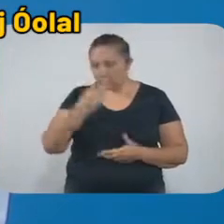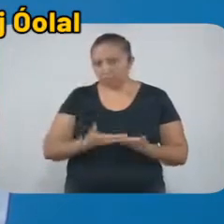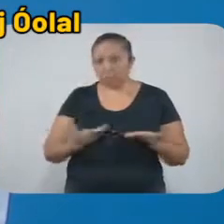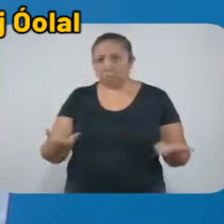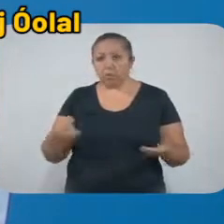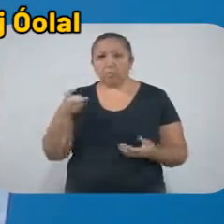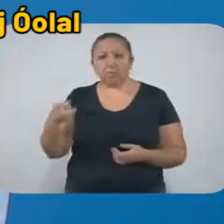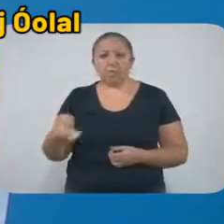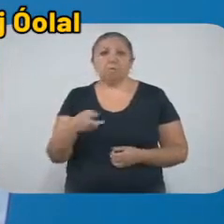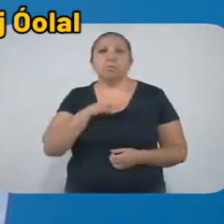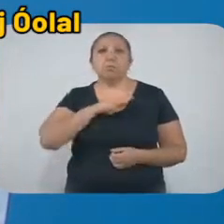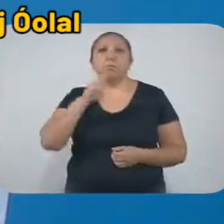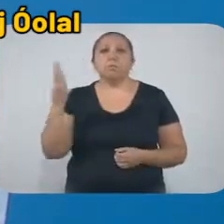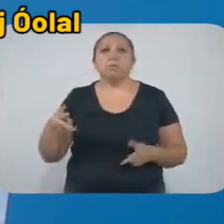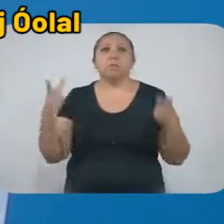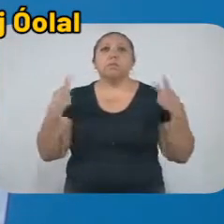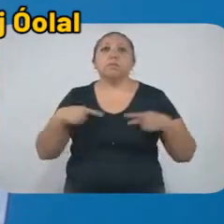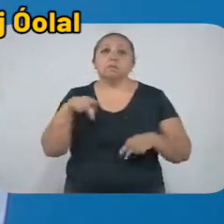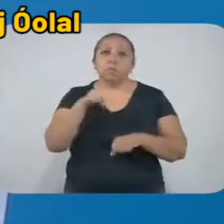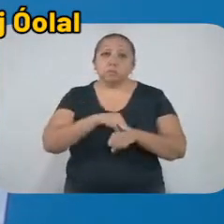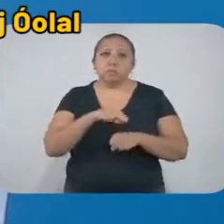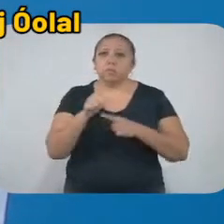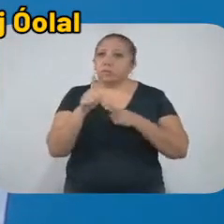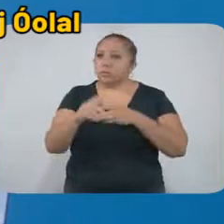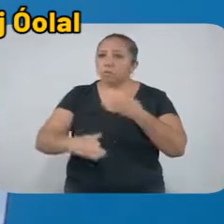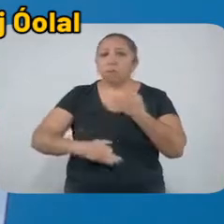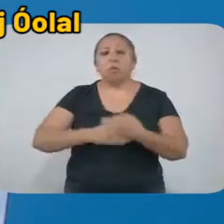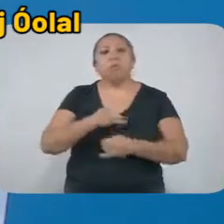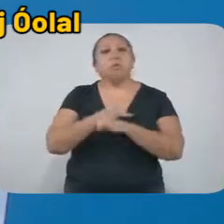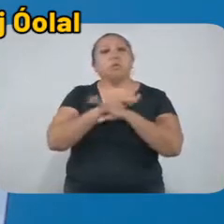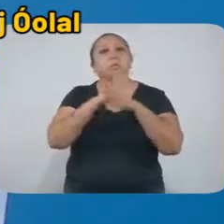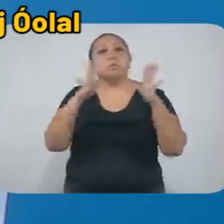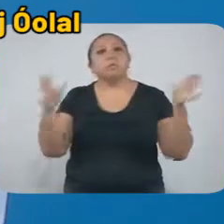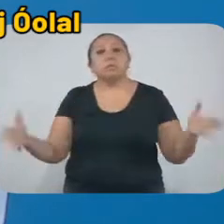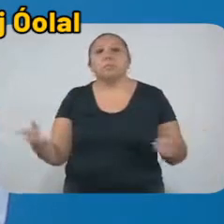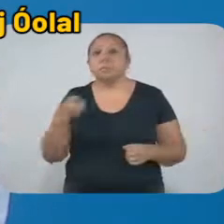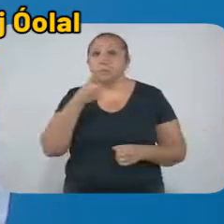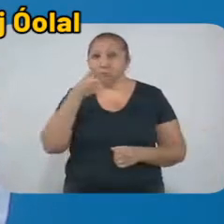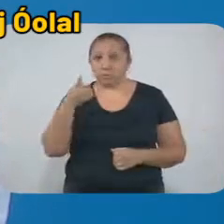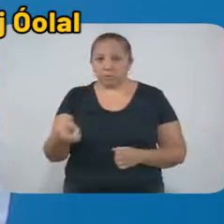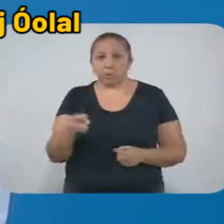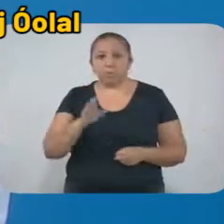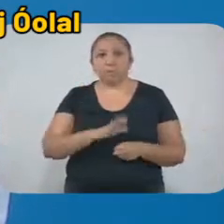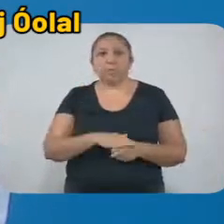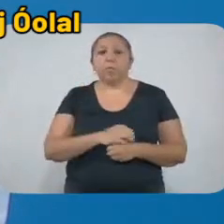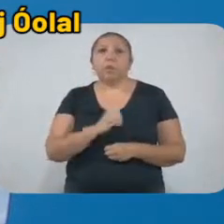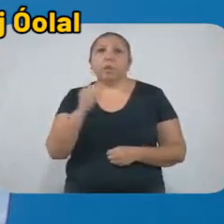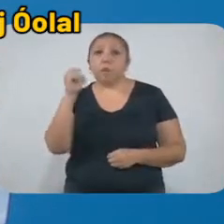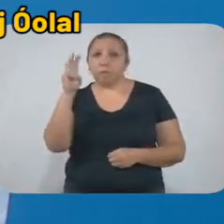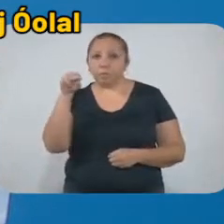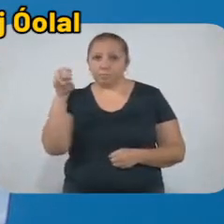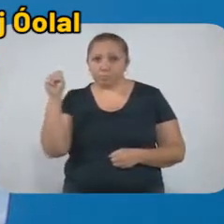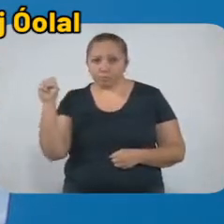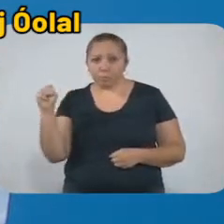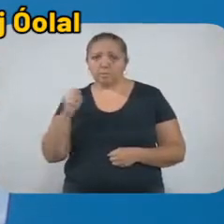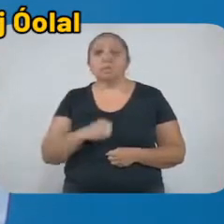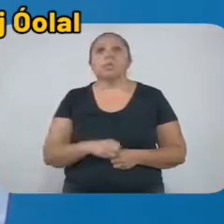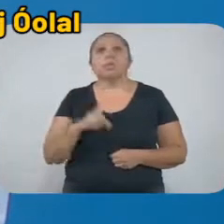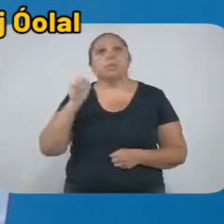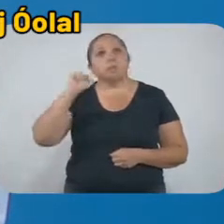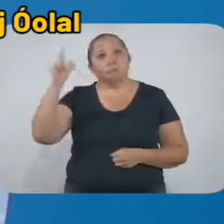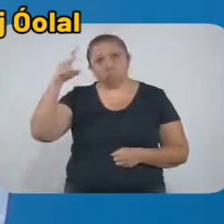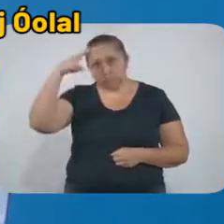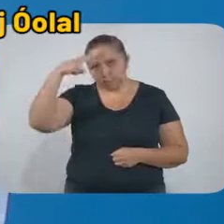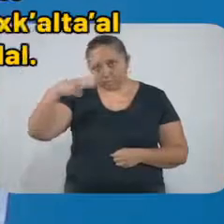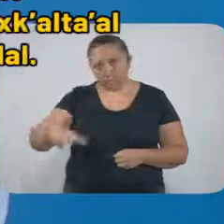de este sensible hecho, el personal médico siguió los protocolos y lineamientos marcados por la Organización Mundial de la Salud y las